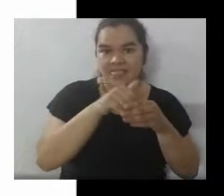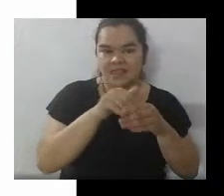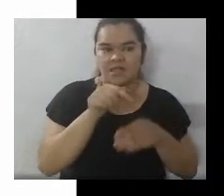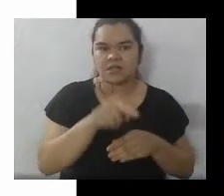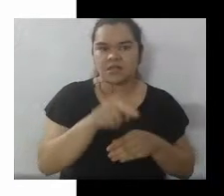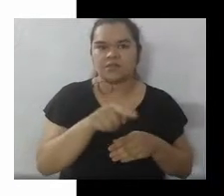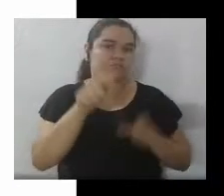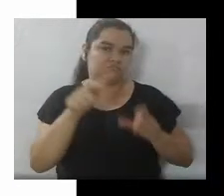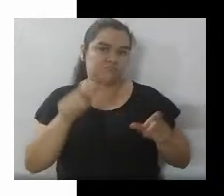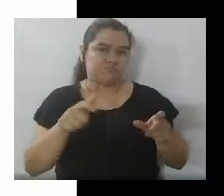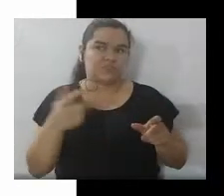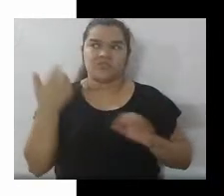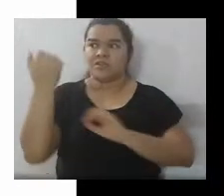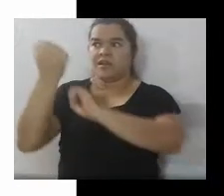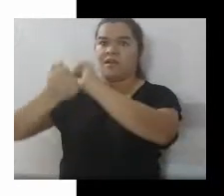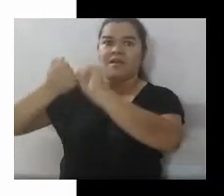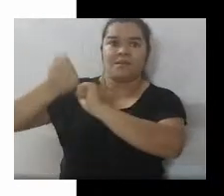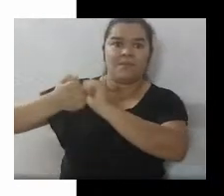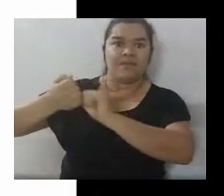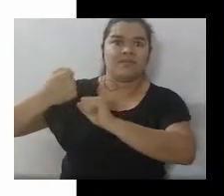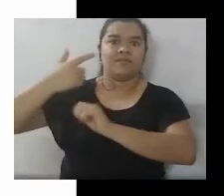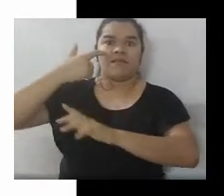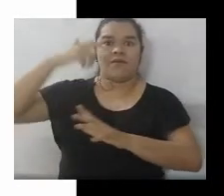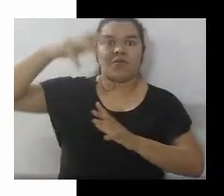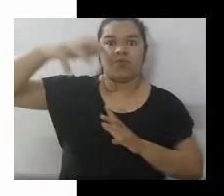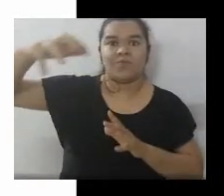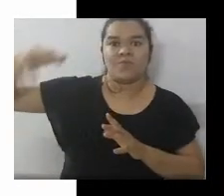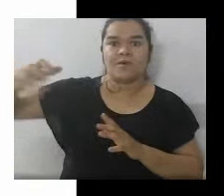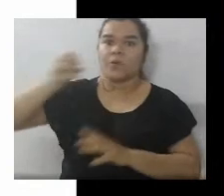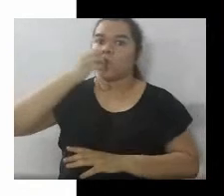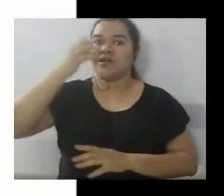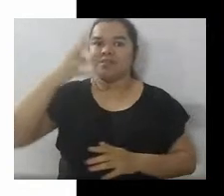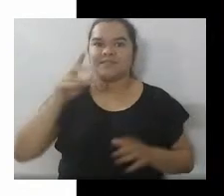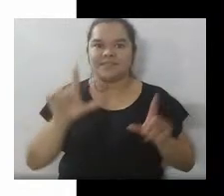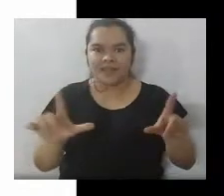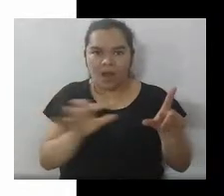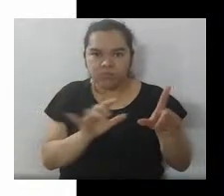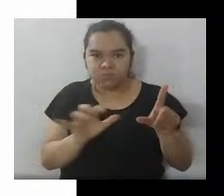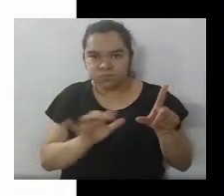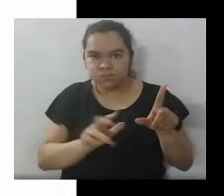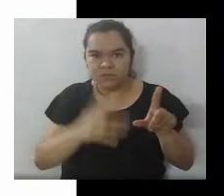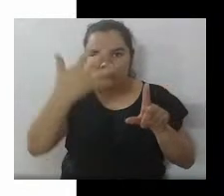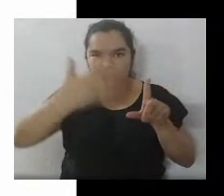cualquier empresa, en cualquier organización pública, privada,